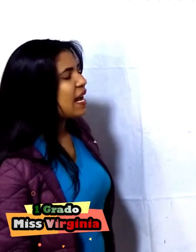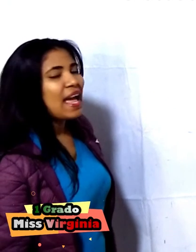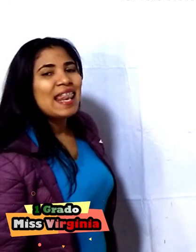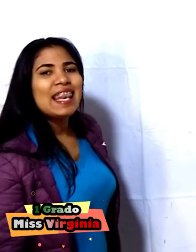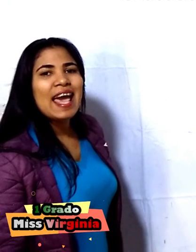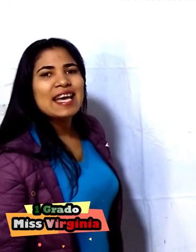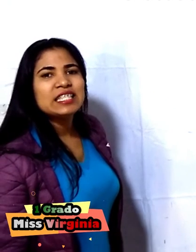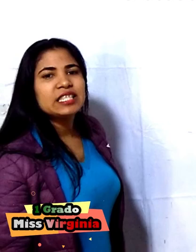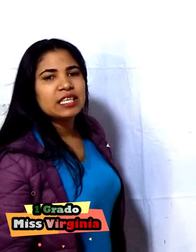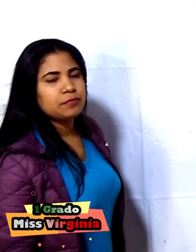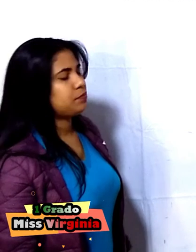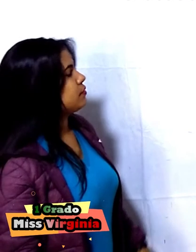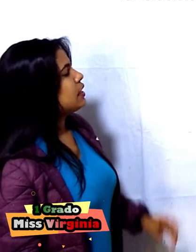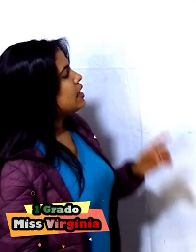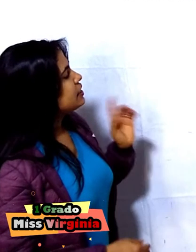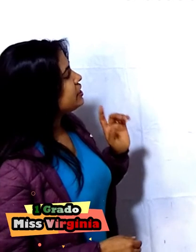toma leche.